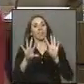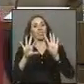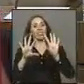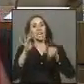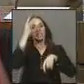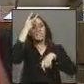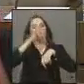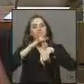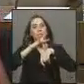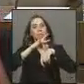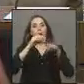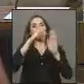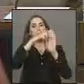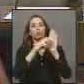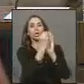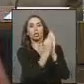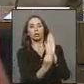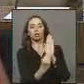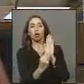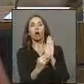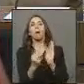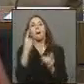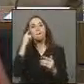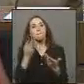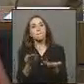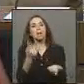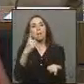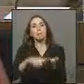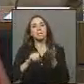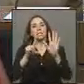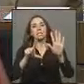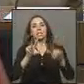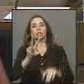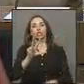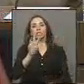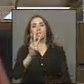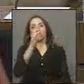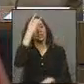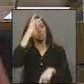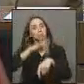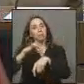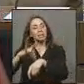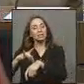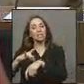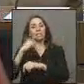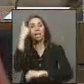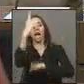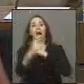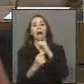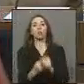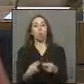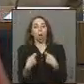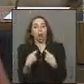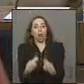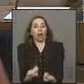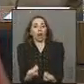enfermedades que involucran a 1.783 pacientes. Significa al año un promedio,